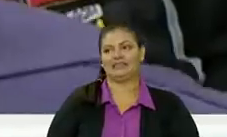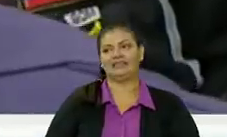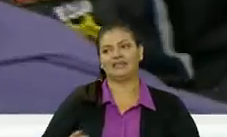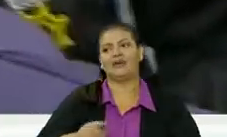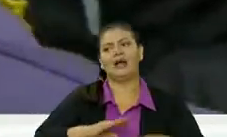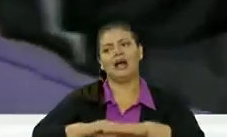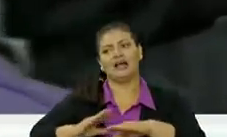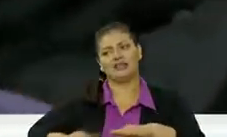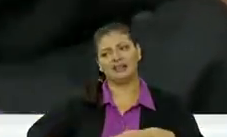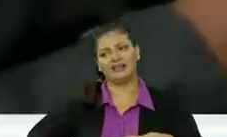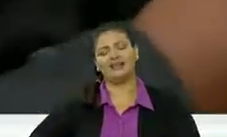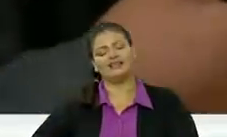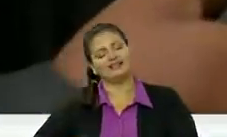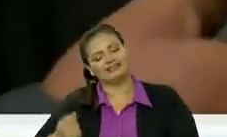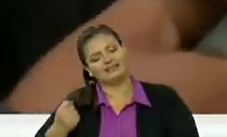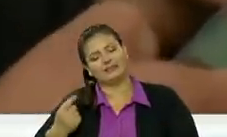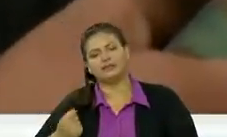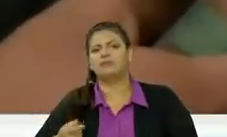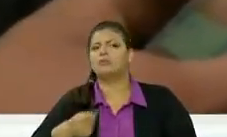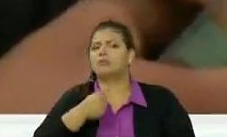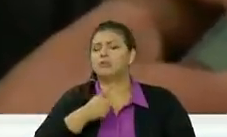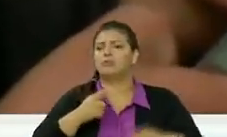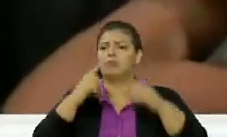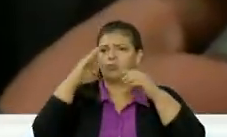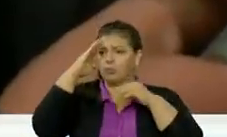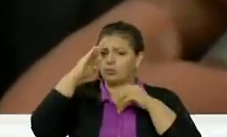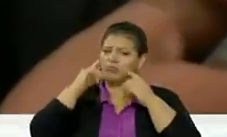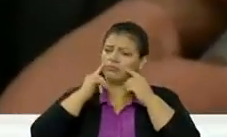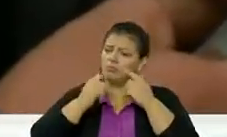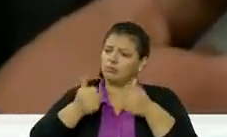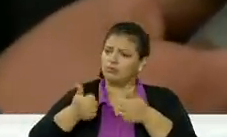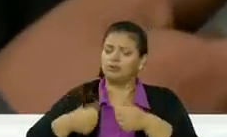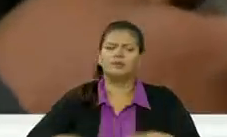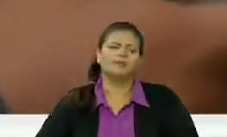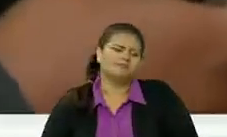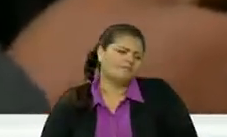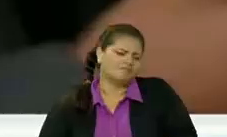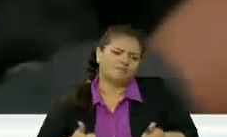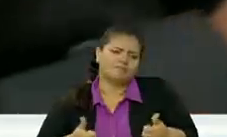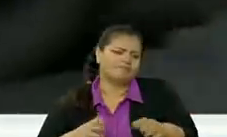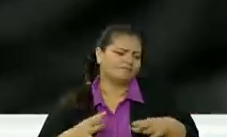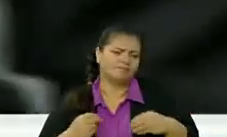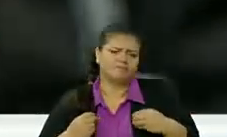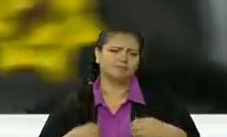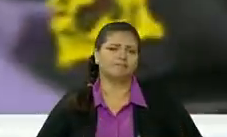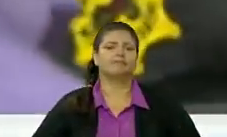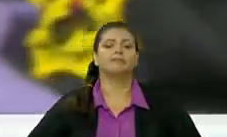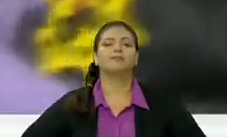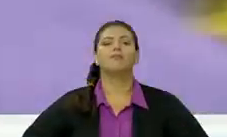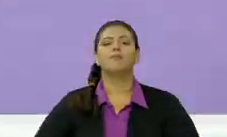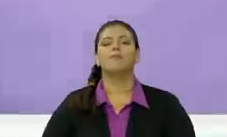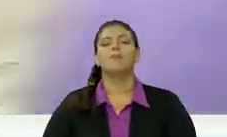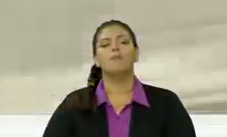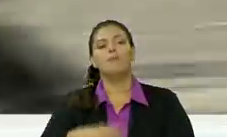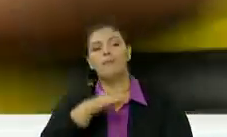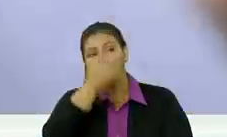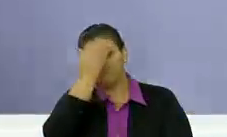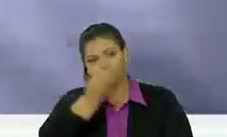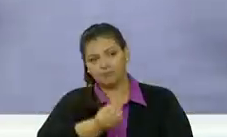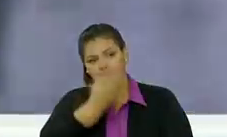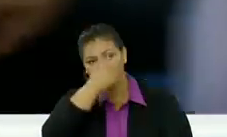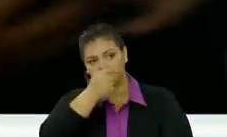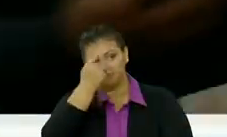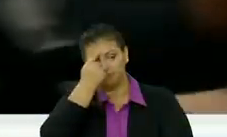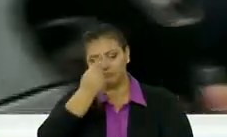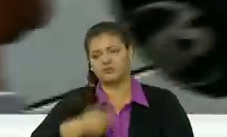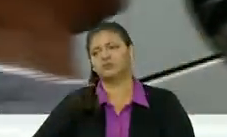sí. ¿Completo? Sí. Muchas gracias. Caballero, buenos días. ¿Qué opina del operativo? Todo está bueno, hermano. Pero uno llega